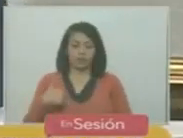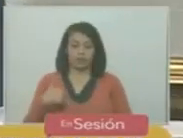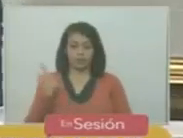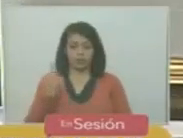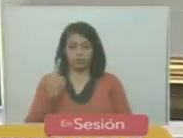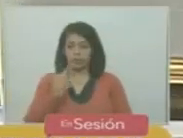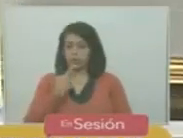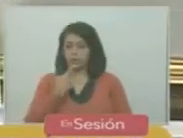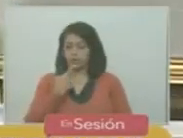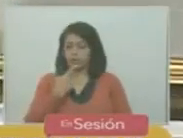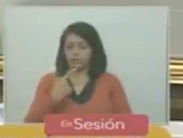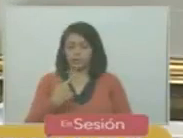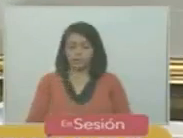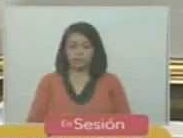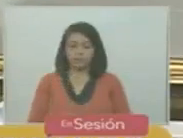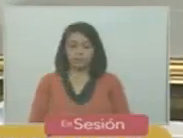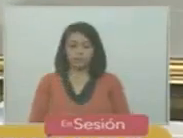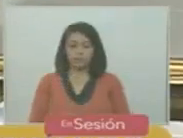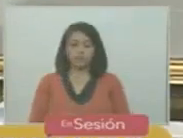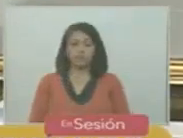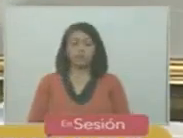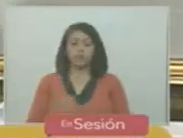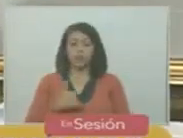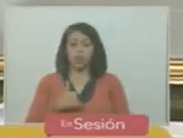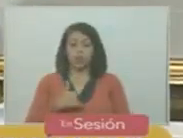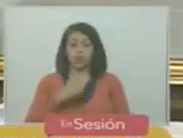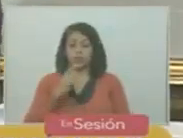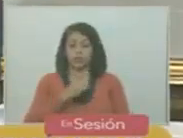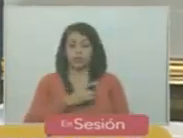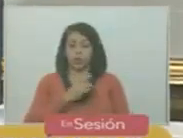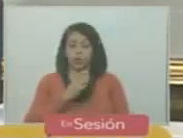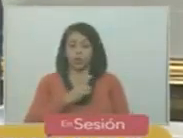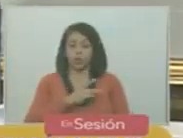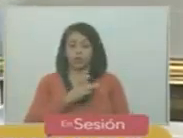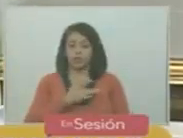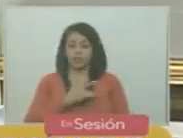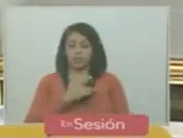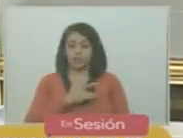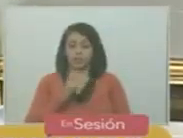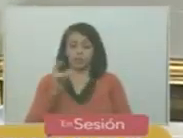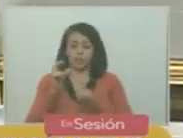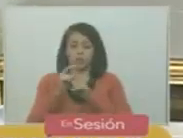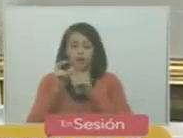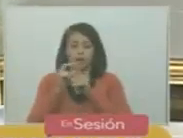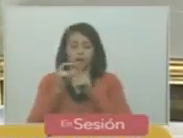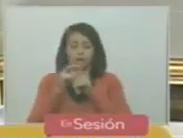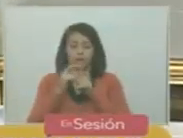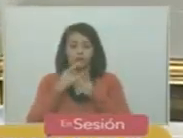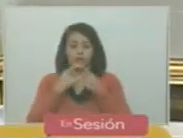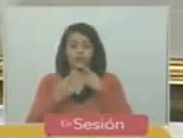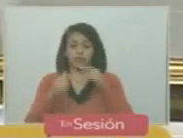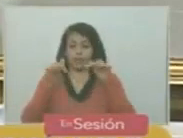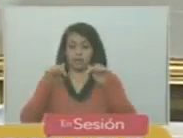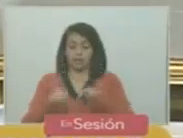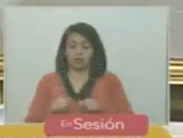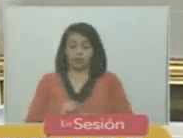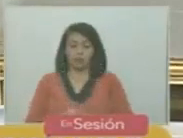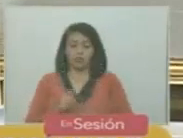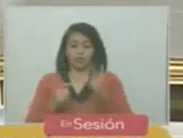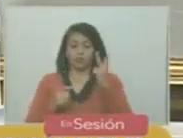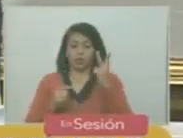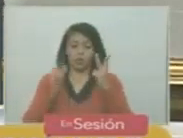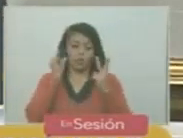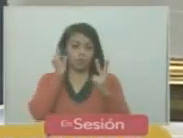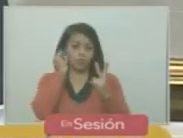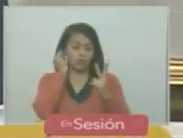solamente decir que estoy muy conmovido con las palabras expresadas por dos